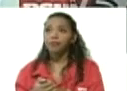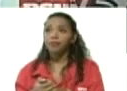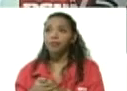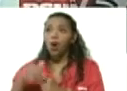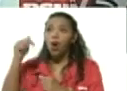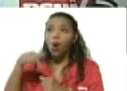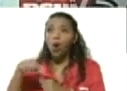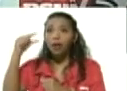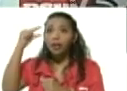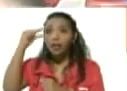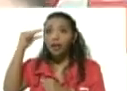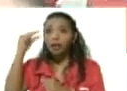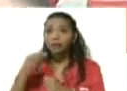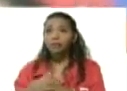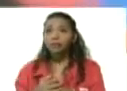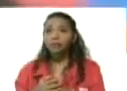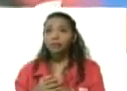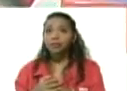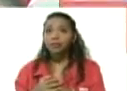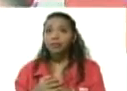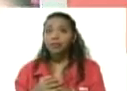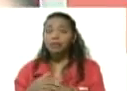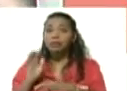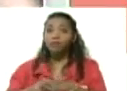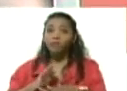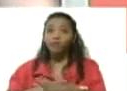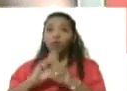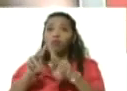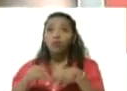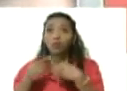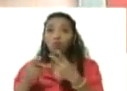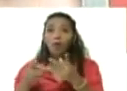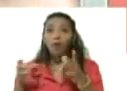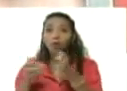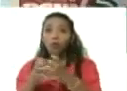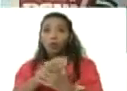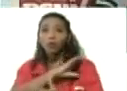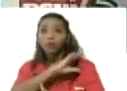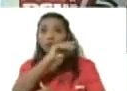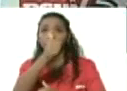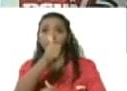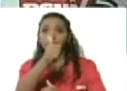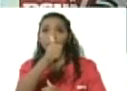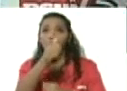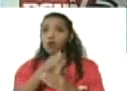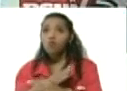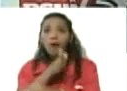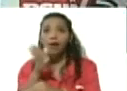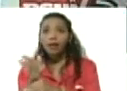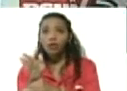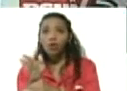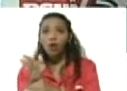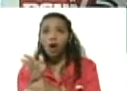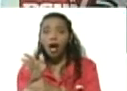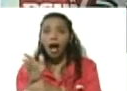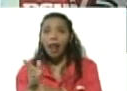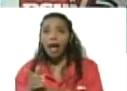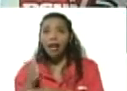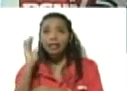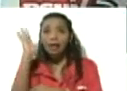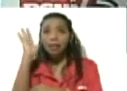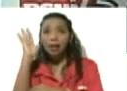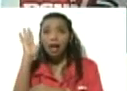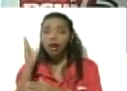hoy día, a pesar de una nueva directiva, que yo sepa, ellos no han ido a la Asamblea, al TCJ, a